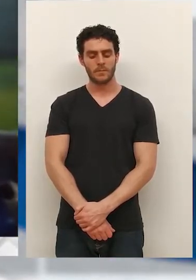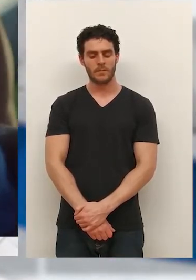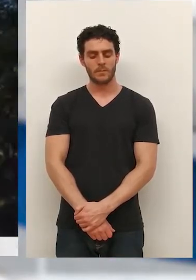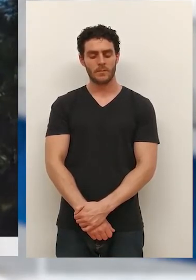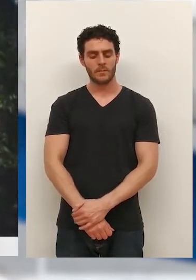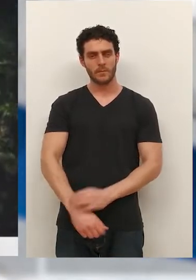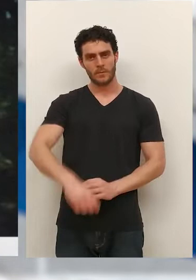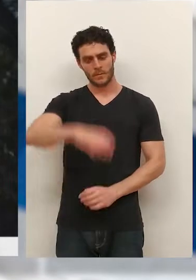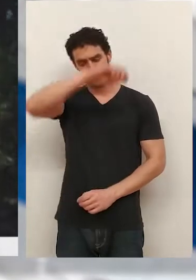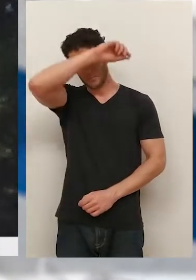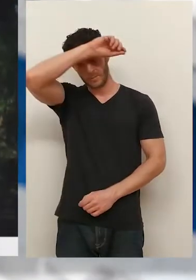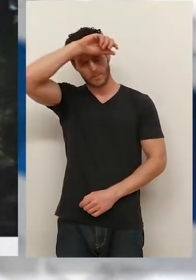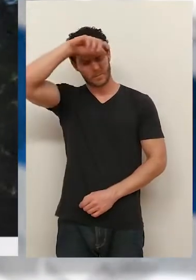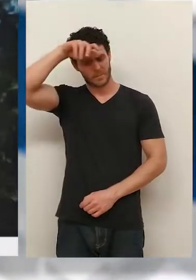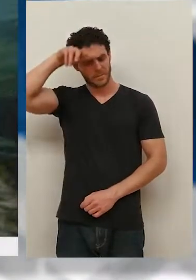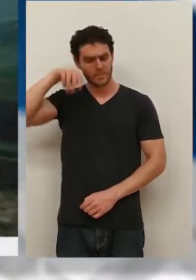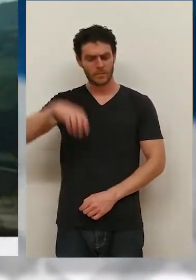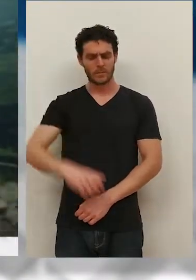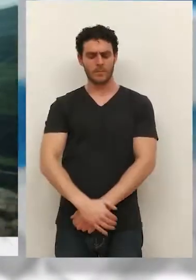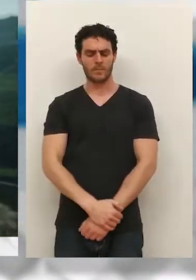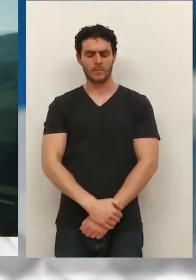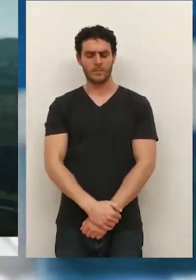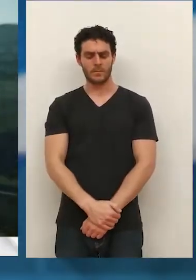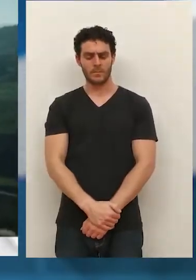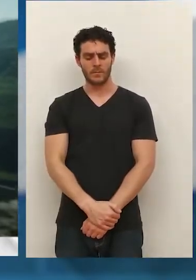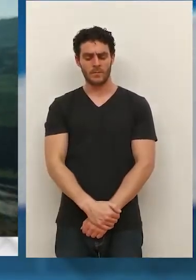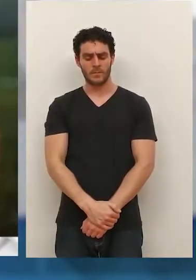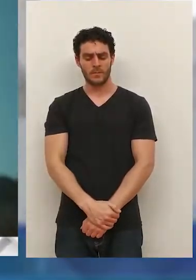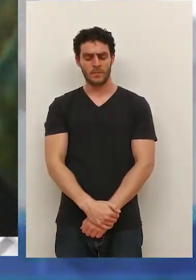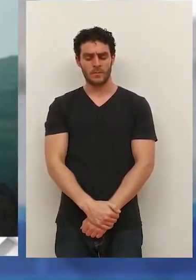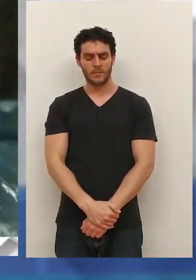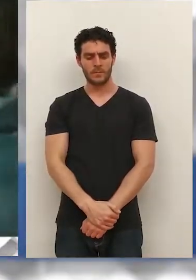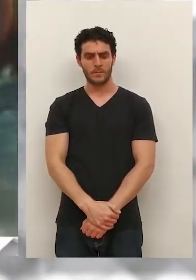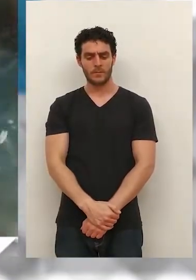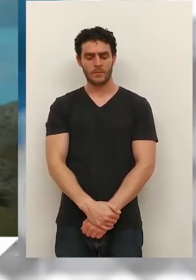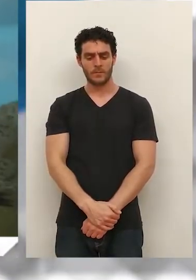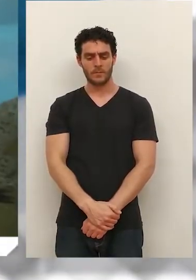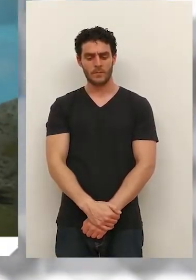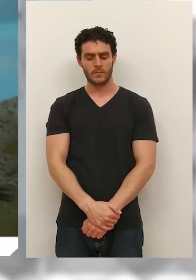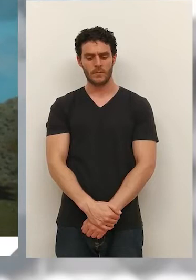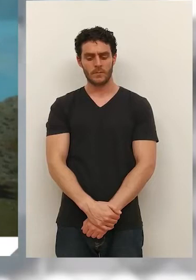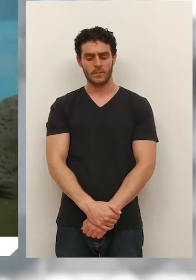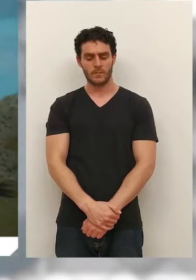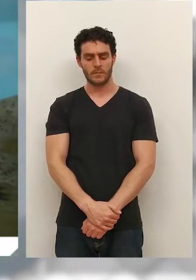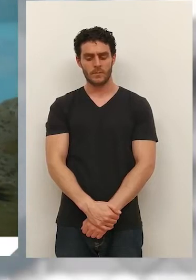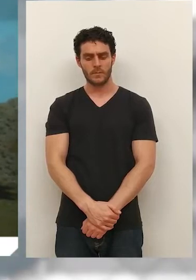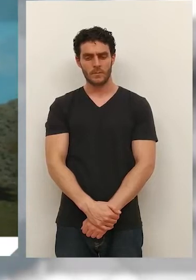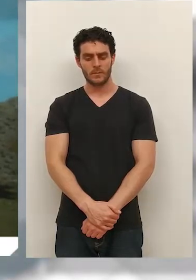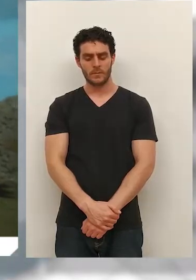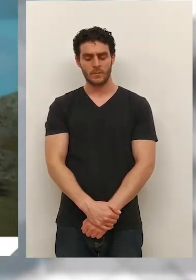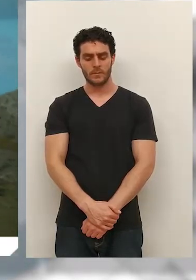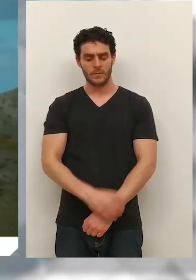es mi renacimiento. Hoy es mi renacimiento. Hoy es mi renacimiento.